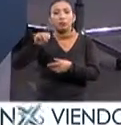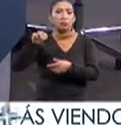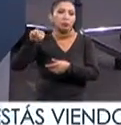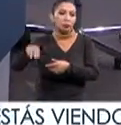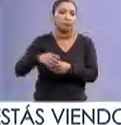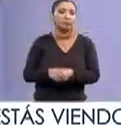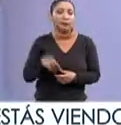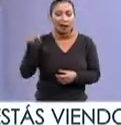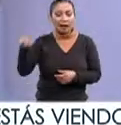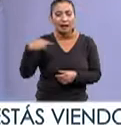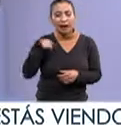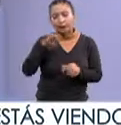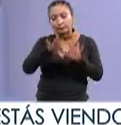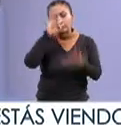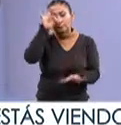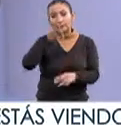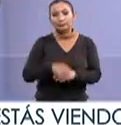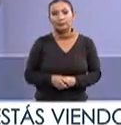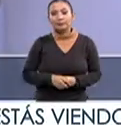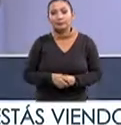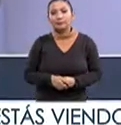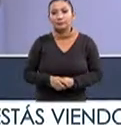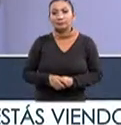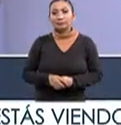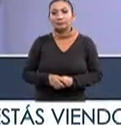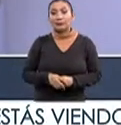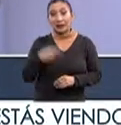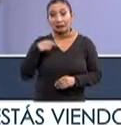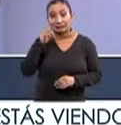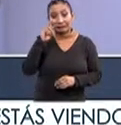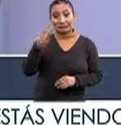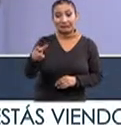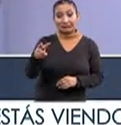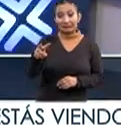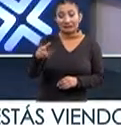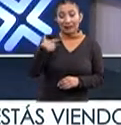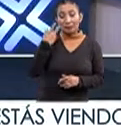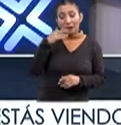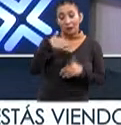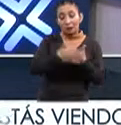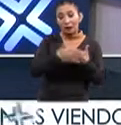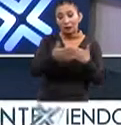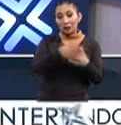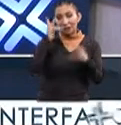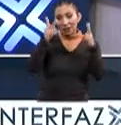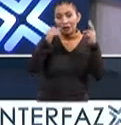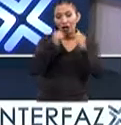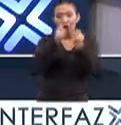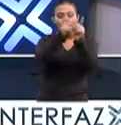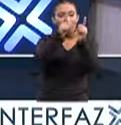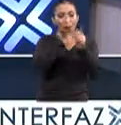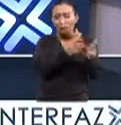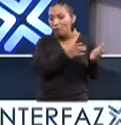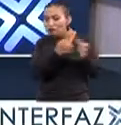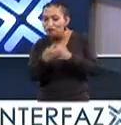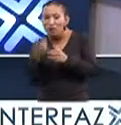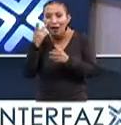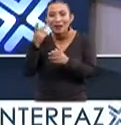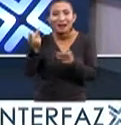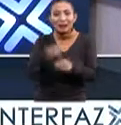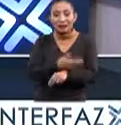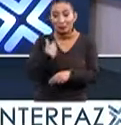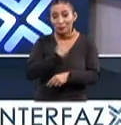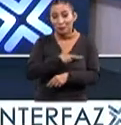loveelectric.com, ahí en redes a Love Electric. Perfecto, pues ahí estaremos. Gracias. A ver, ya la siguiente visita será con la banda y con el grupo.